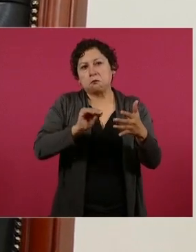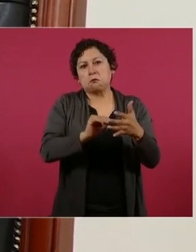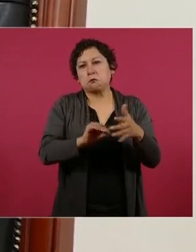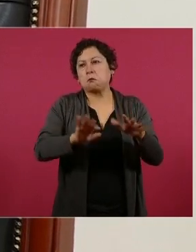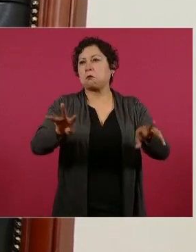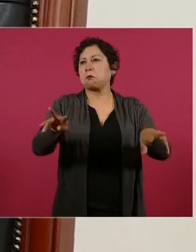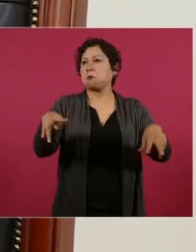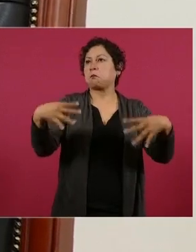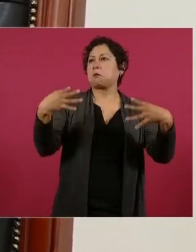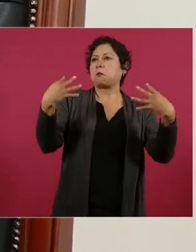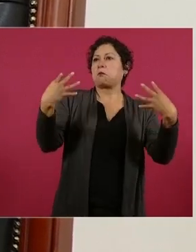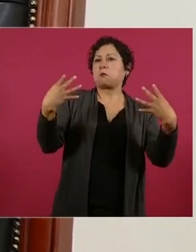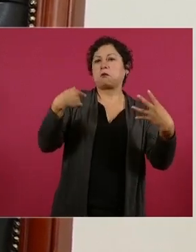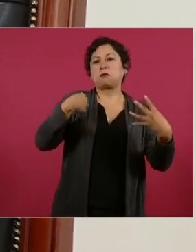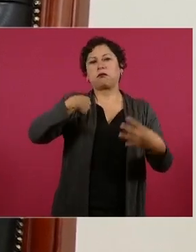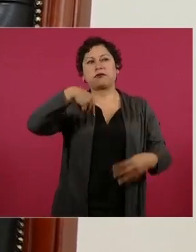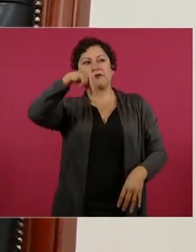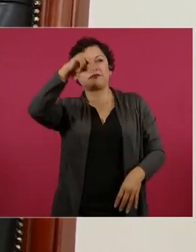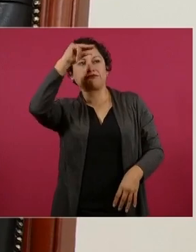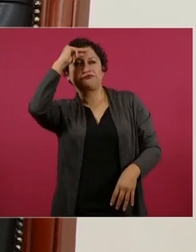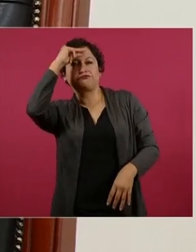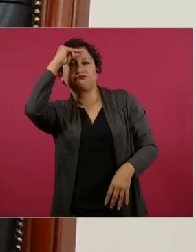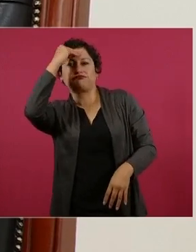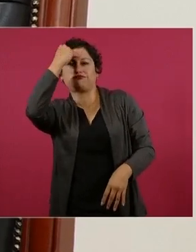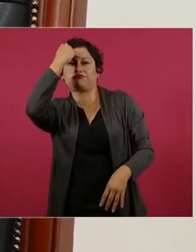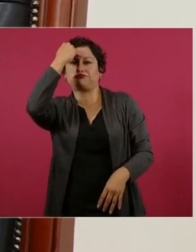algunos como sabiondo.